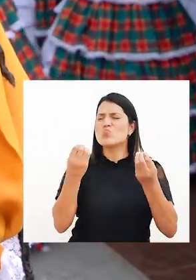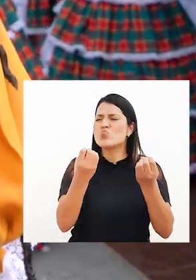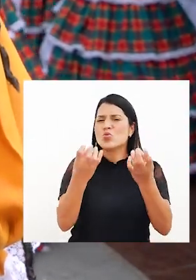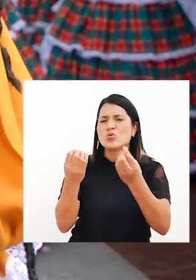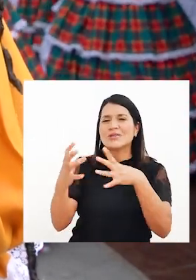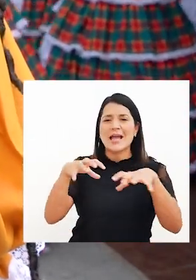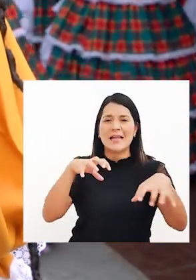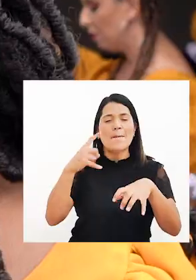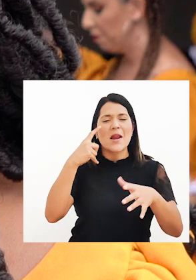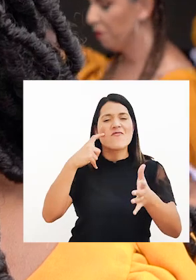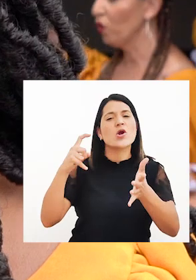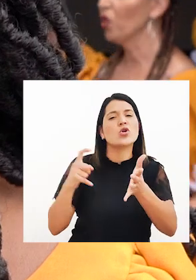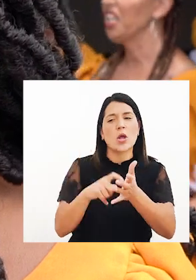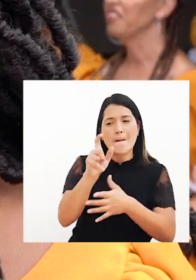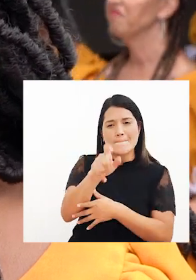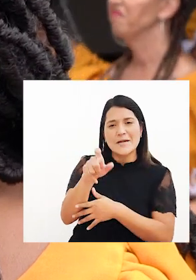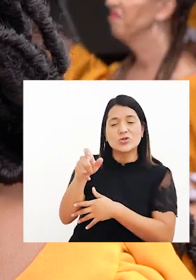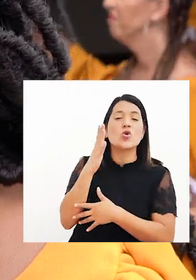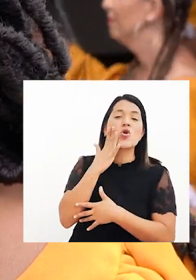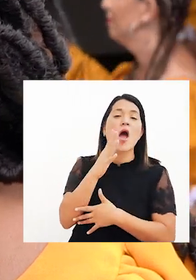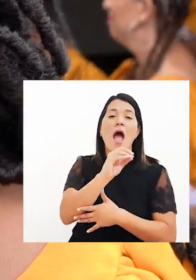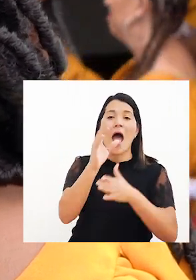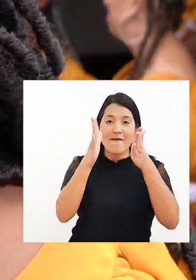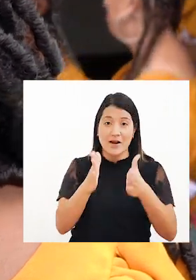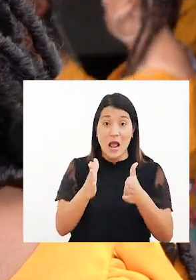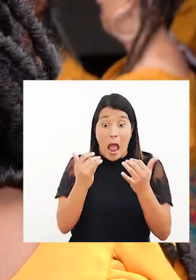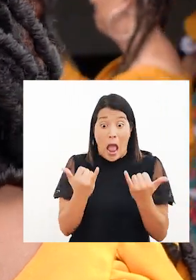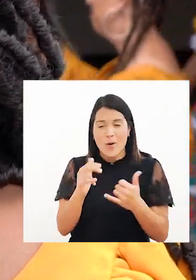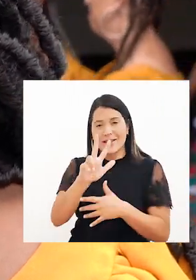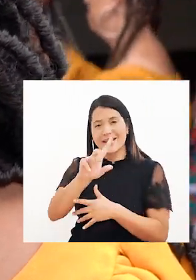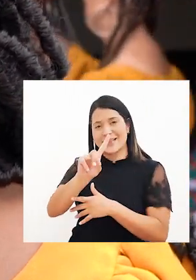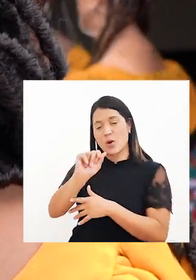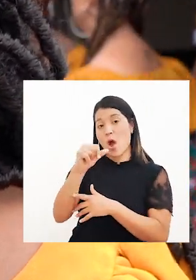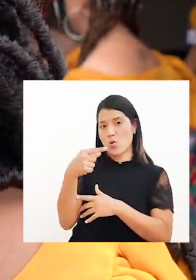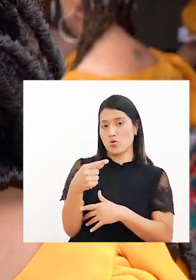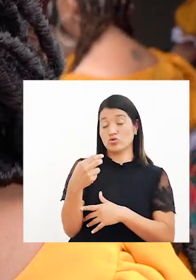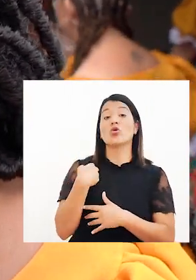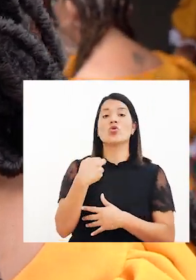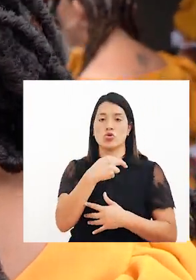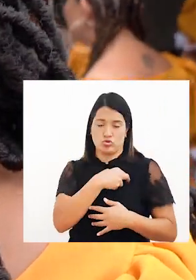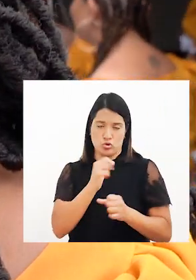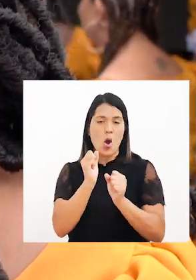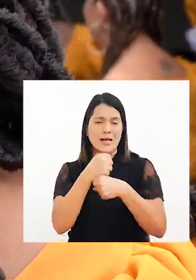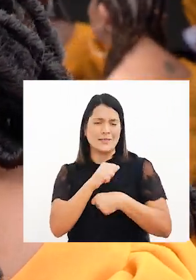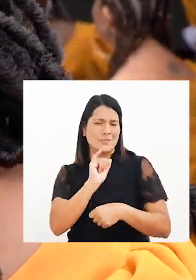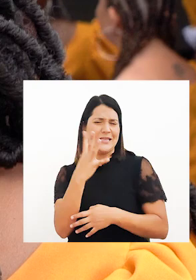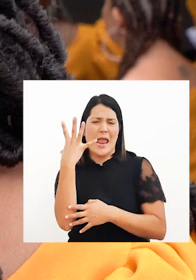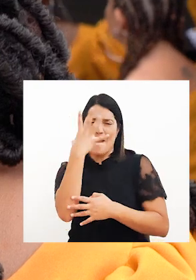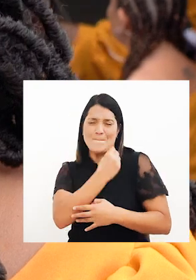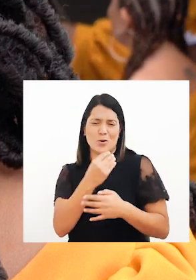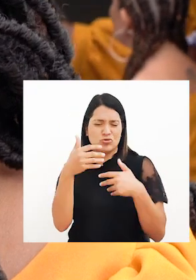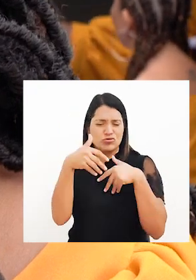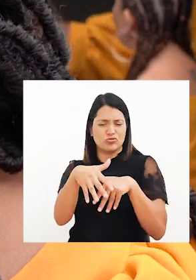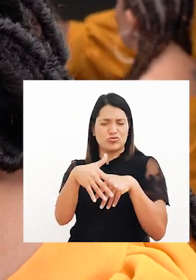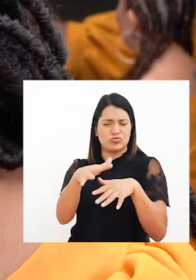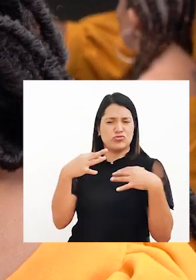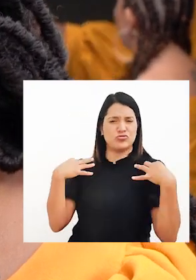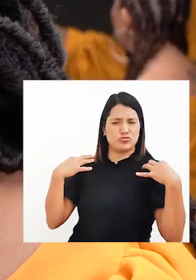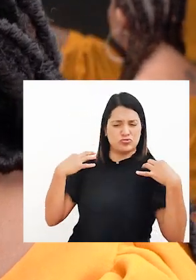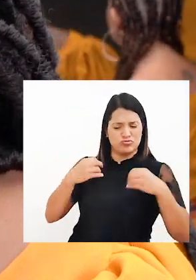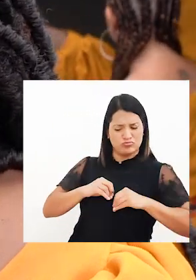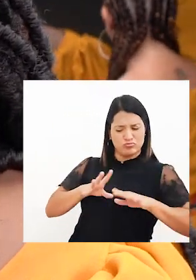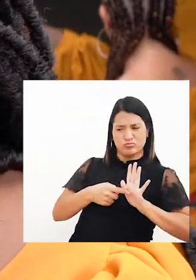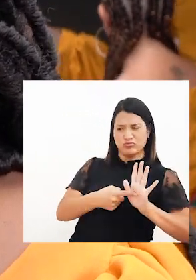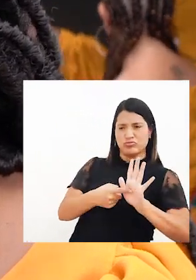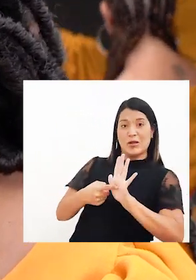la afrodescendencia. En este momento, hoy 31 de agosto, no solamente se hace este hermoso desfile de atuendos, sino que